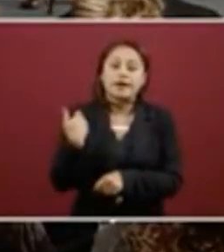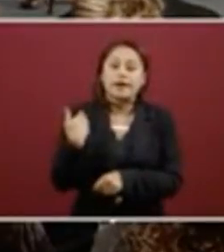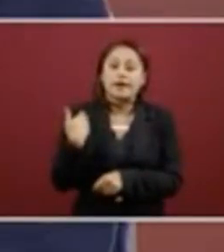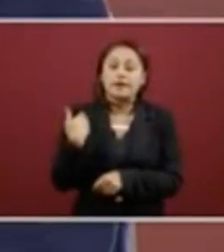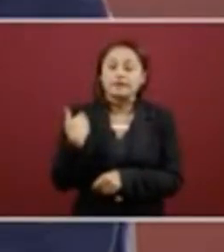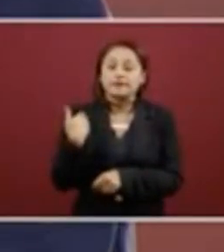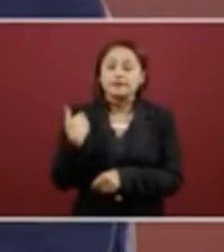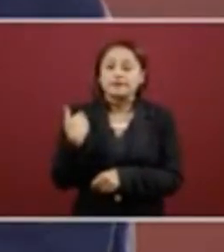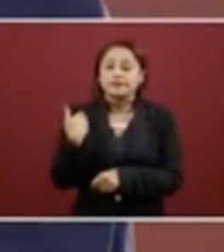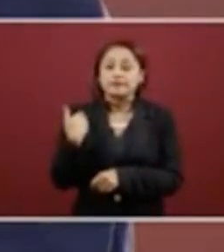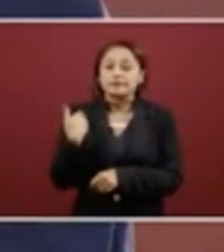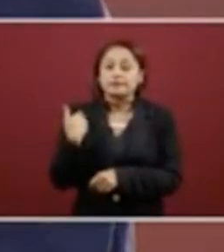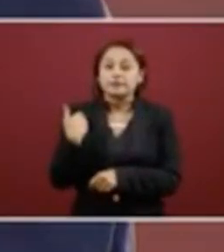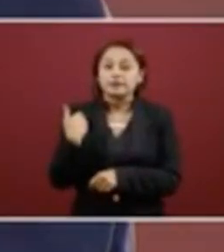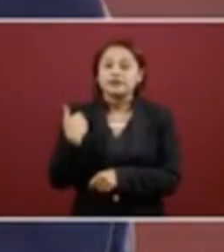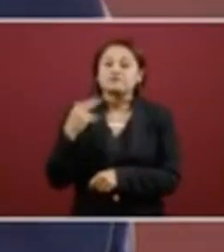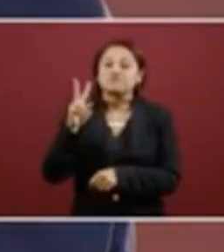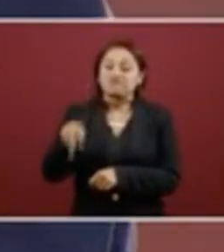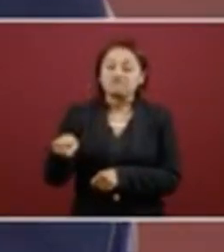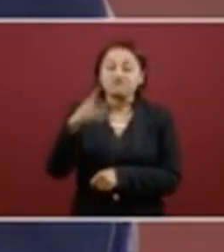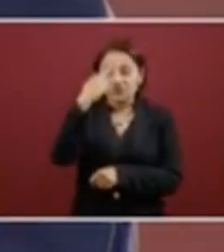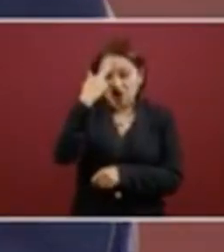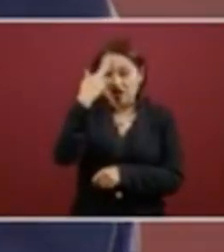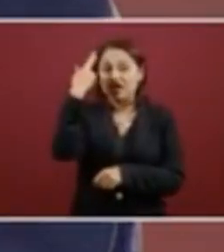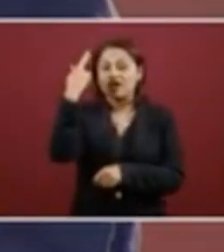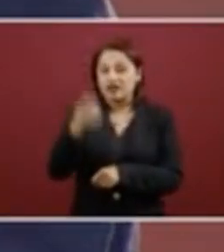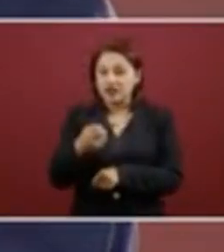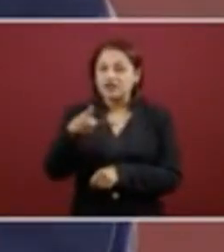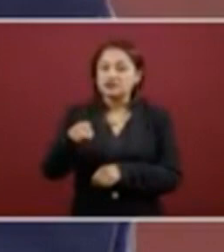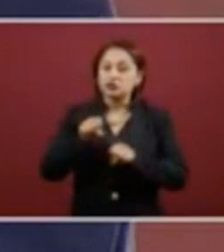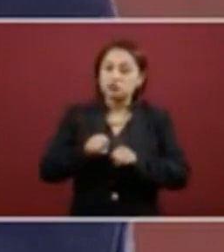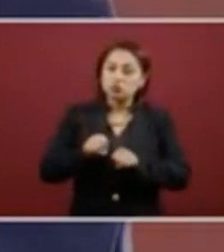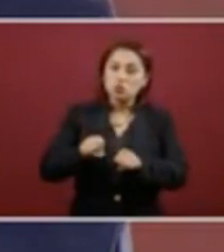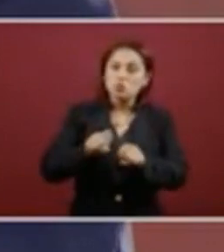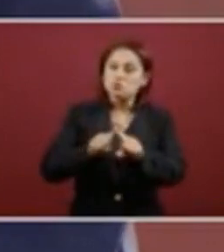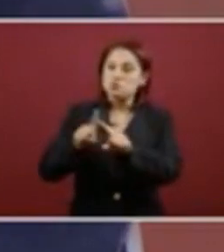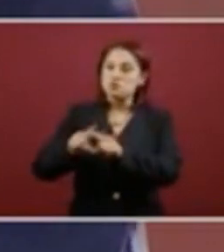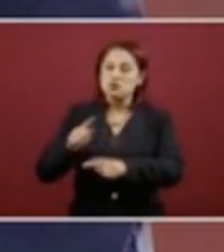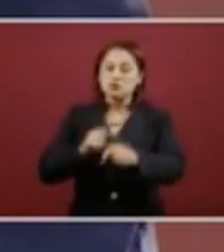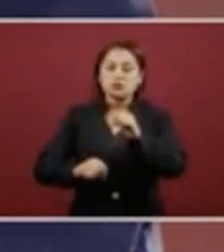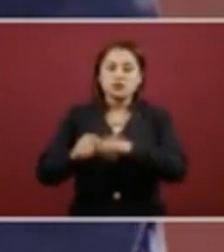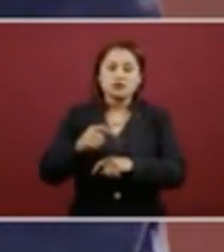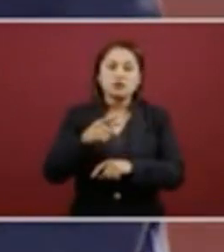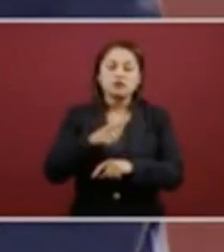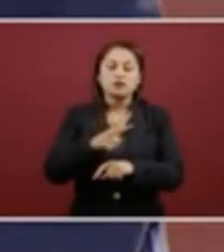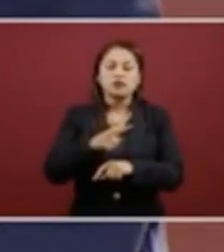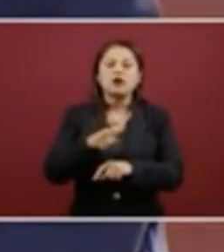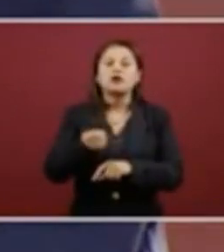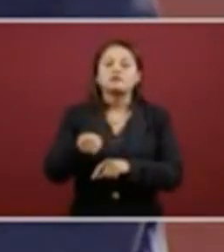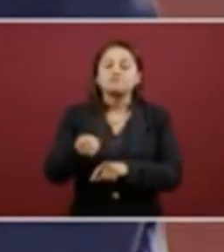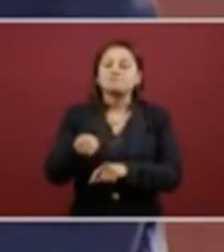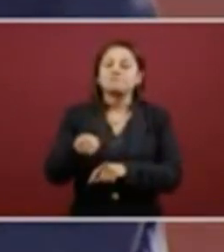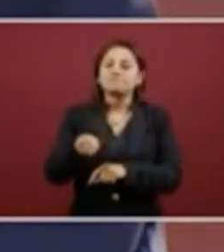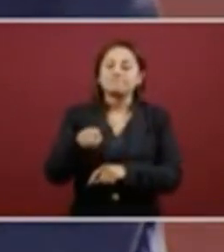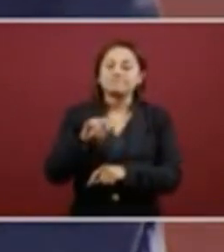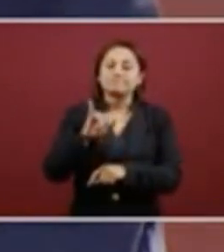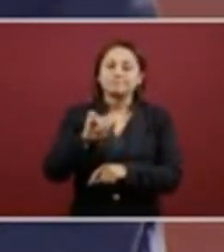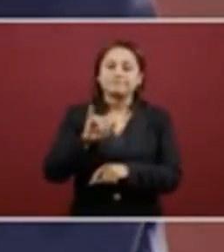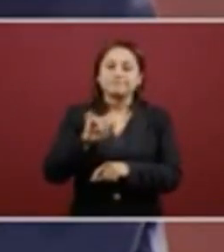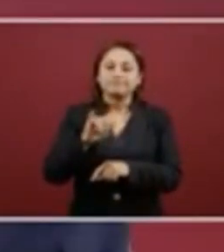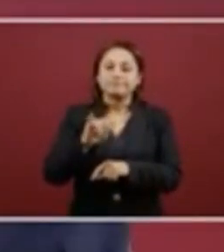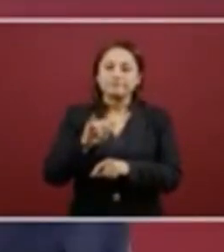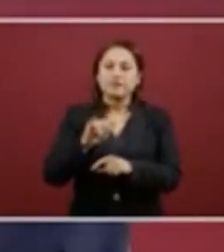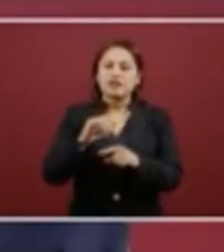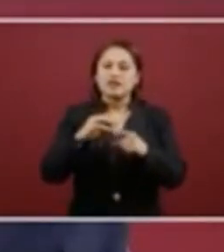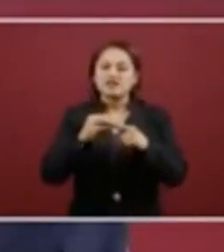pero eso es que suele cotizar así que en pesos, ¿no? Sí. Entonces, habría que ver si ese billón de